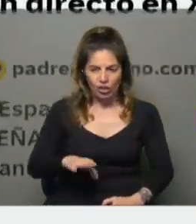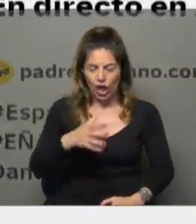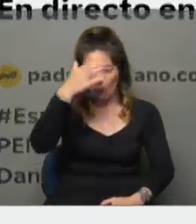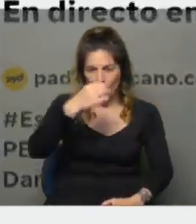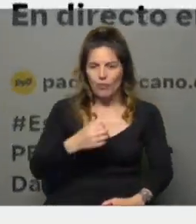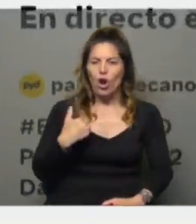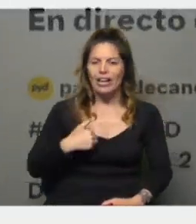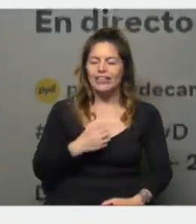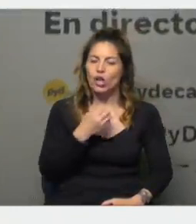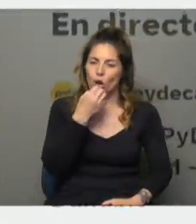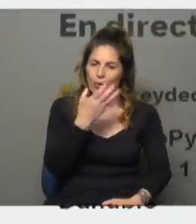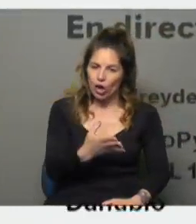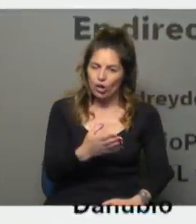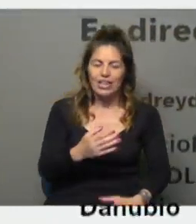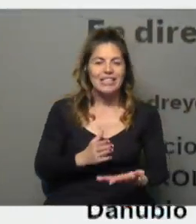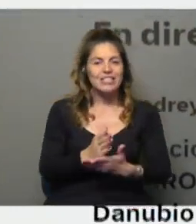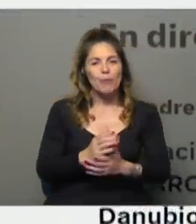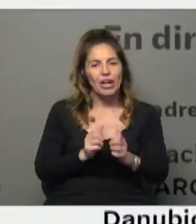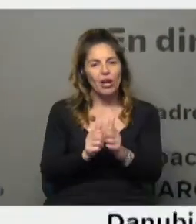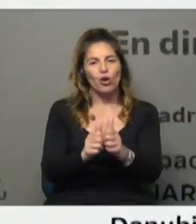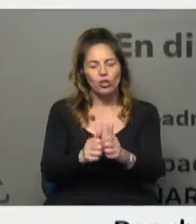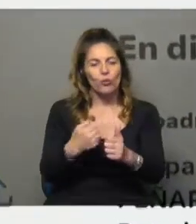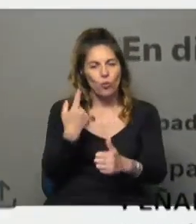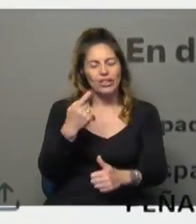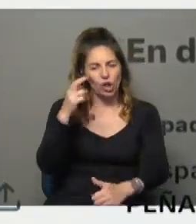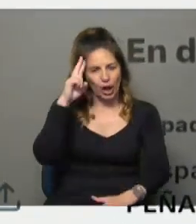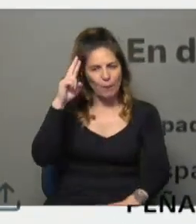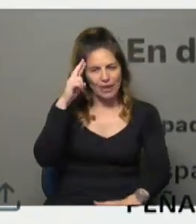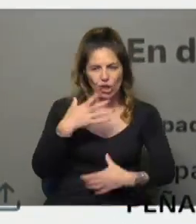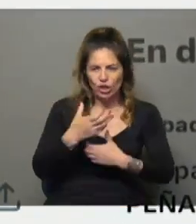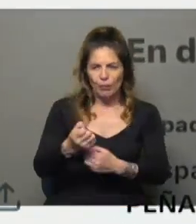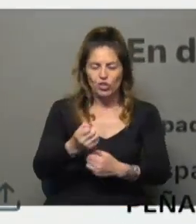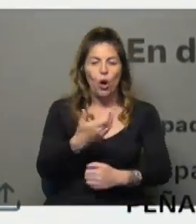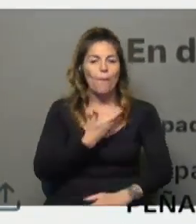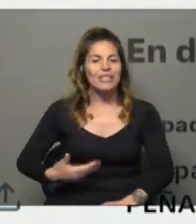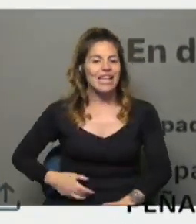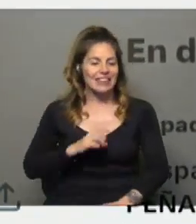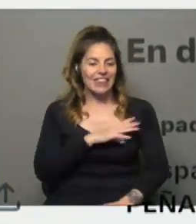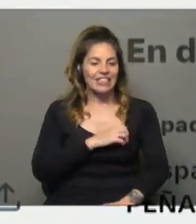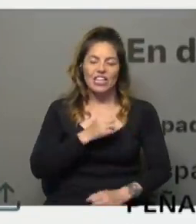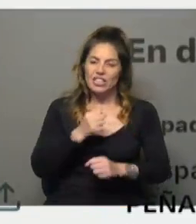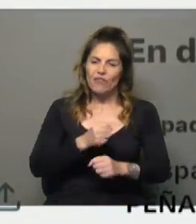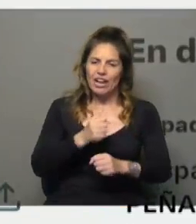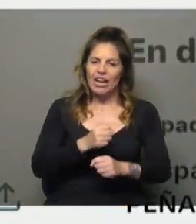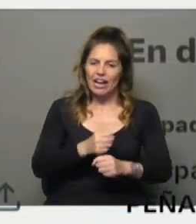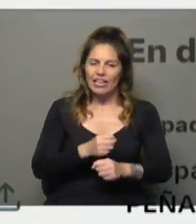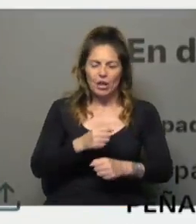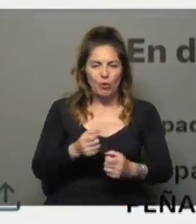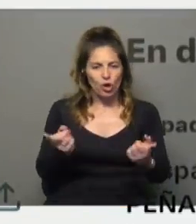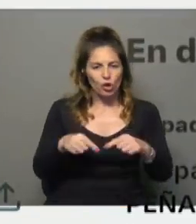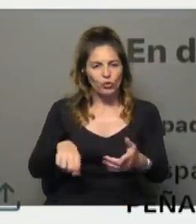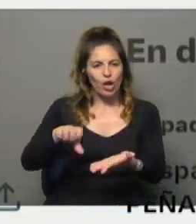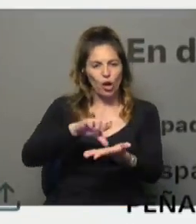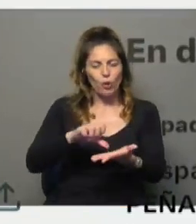deseo lo mejor y sepan que siempre contarán con nuestro respeto y apoyo como presidente de Chile trabajaré incansablemente por mantener a nuestras naciones